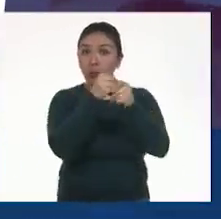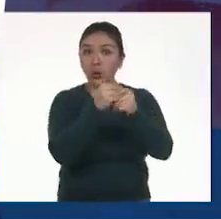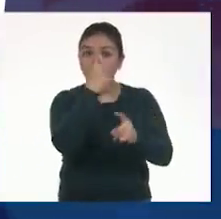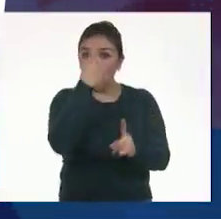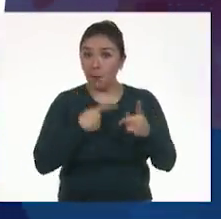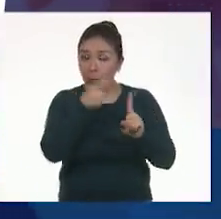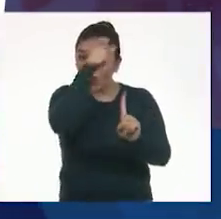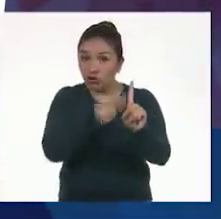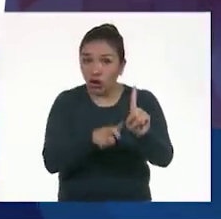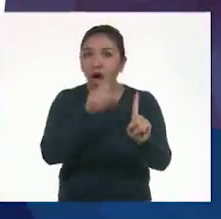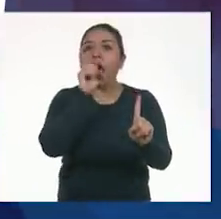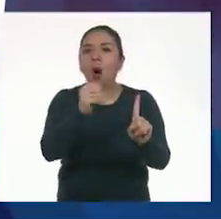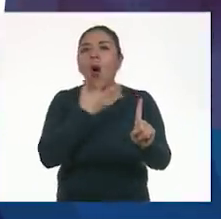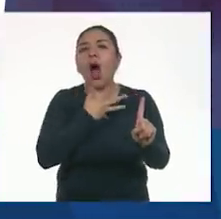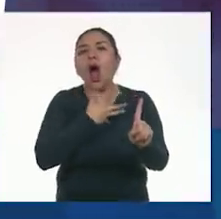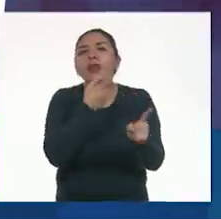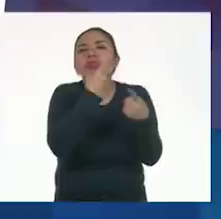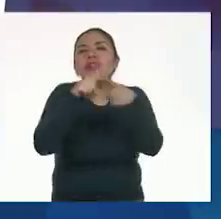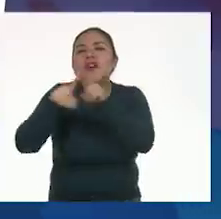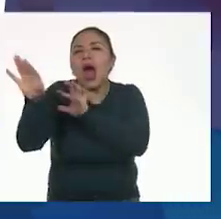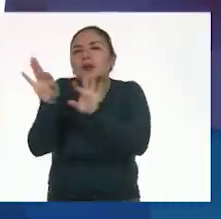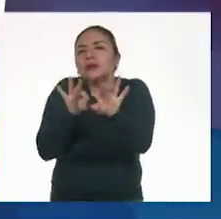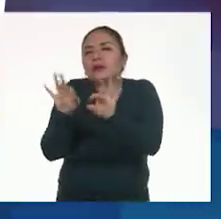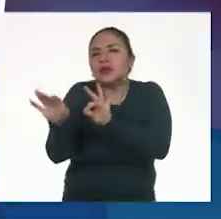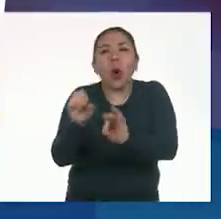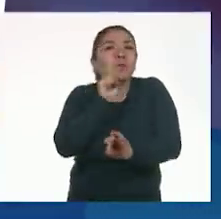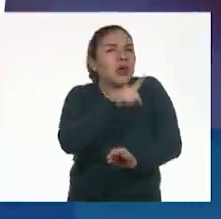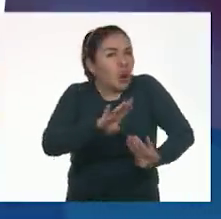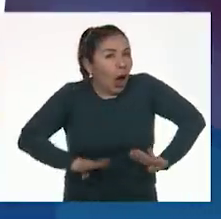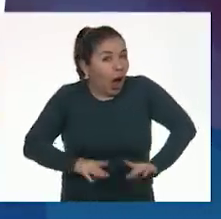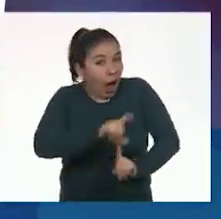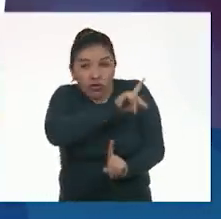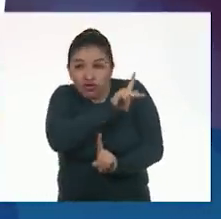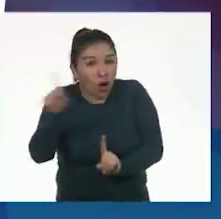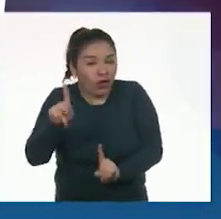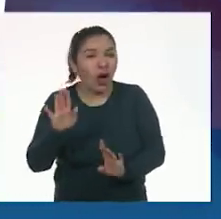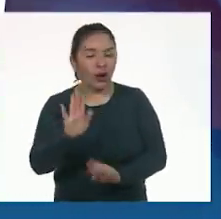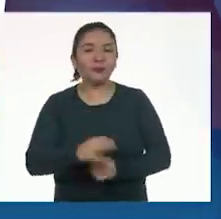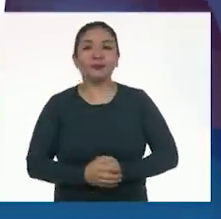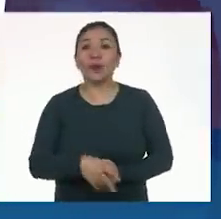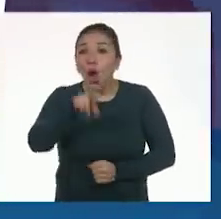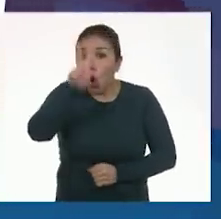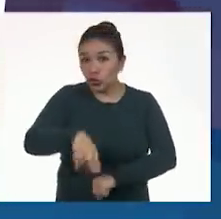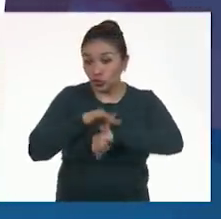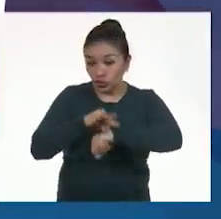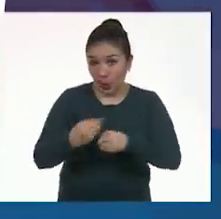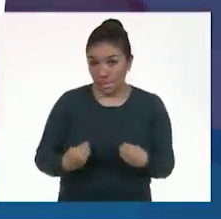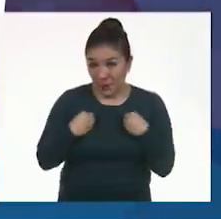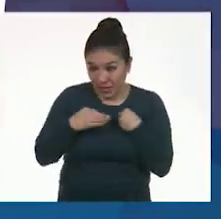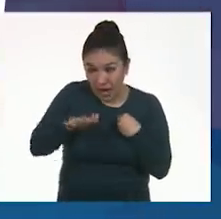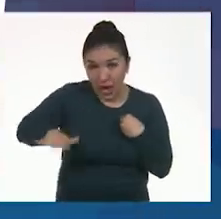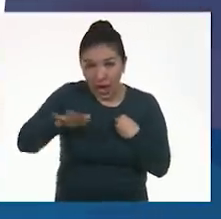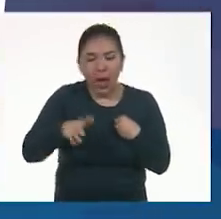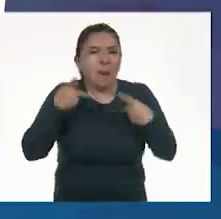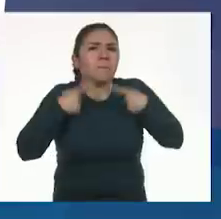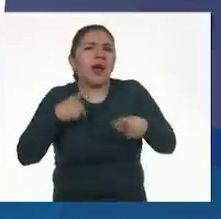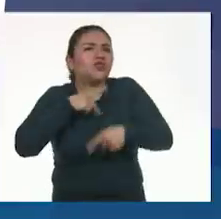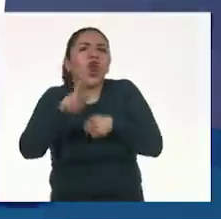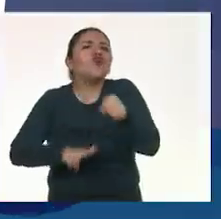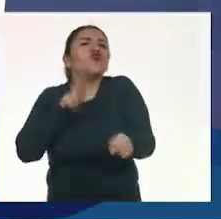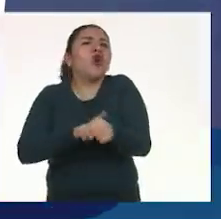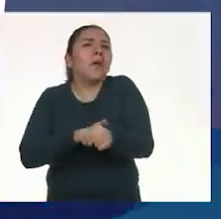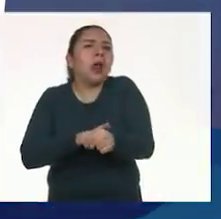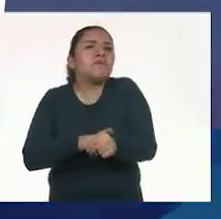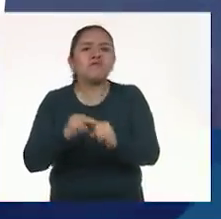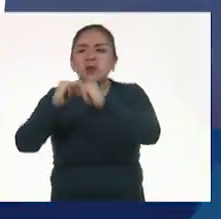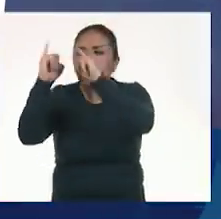componerse por diferentes virtudes o Sí, claro. siempre son estas? No. En la vida real, por ejemplo, las personas somos como somos. En